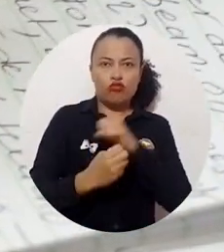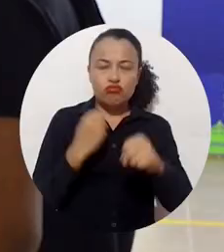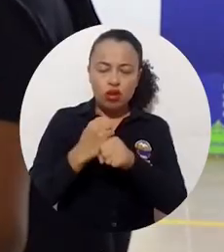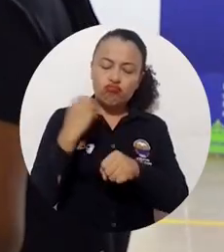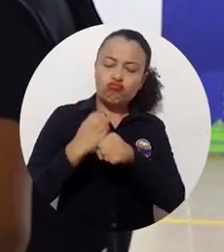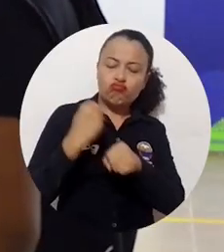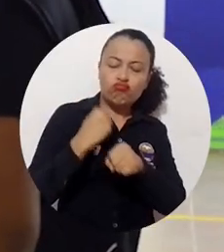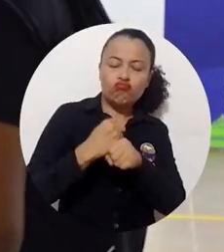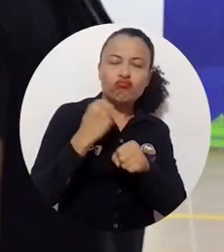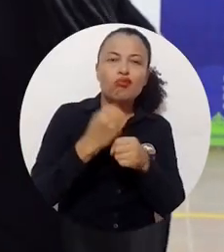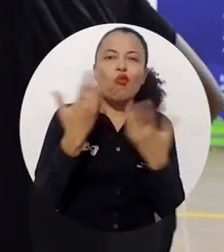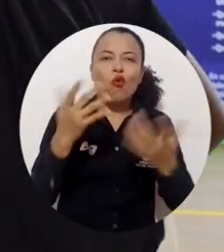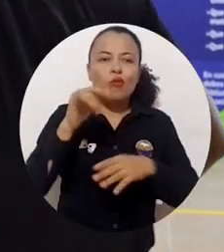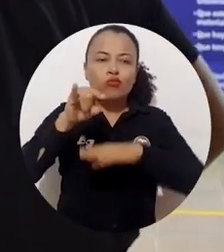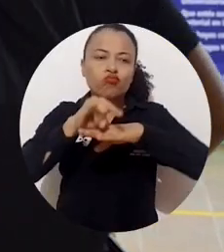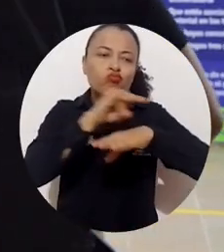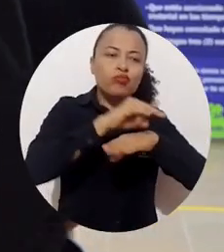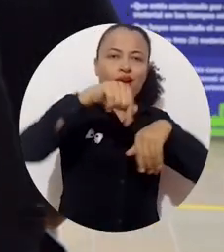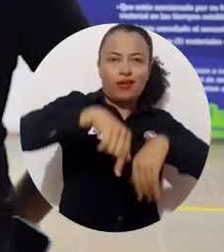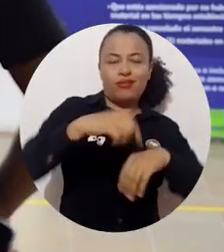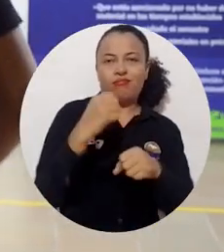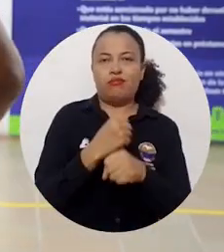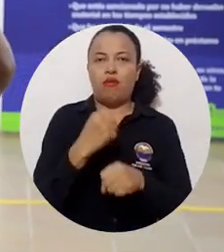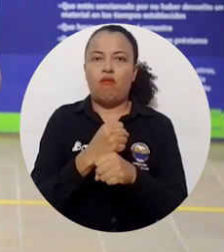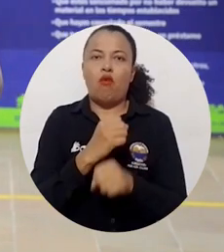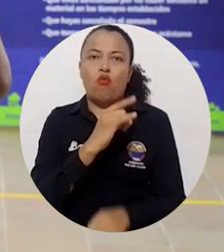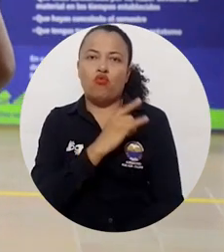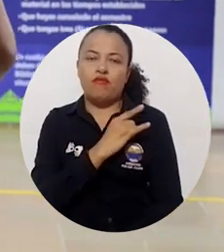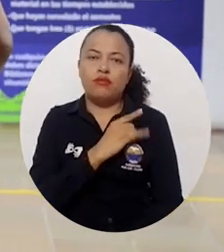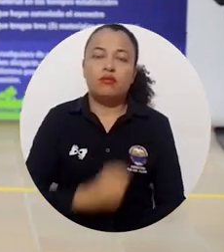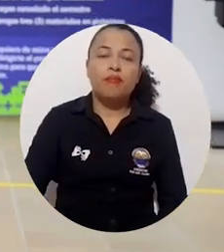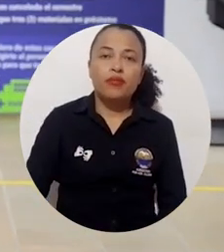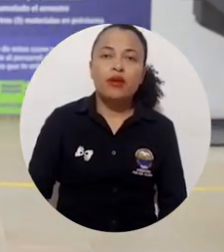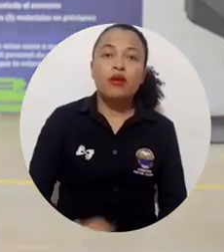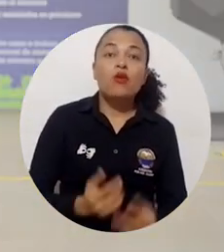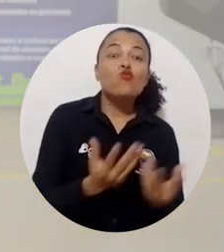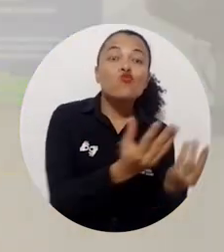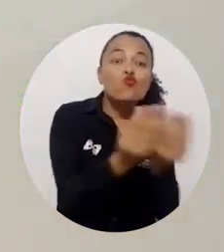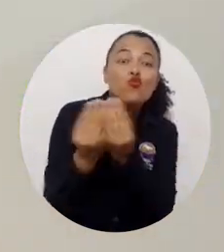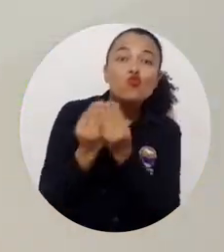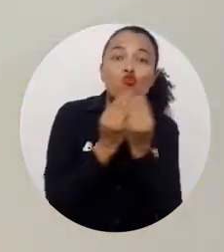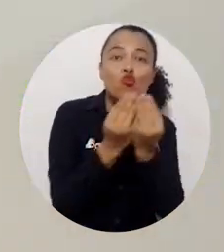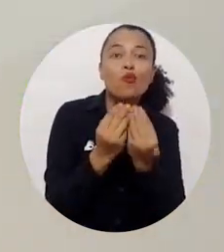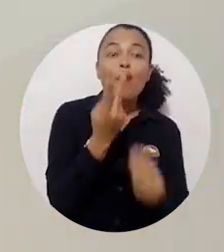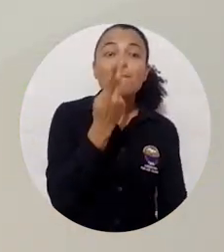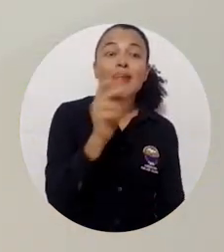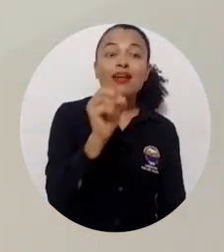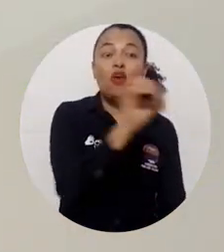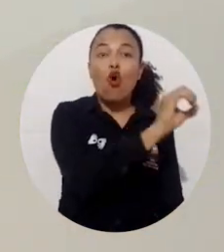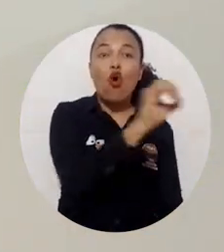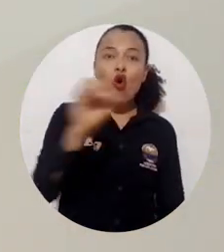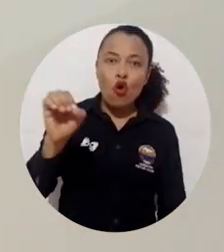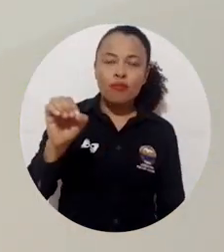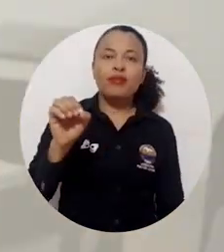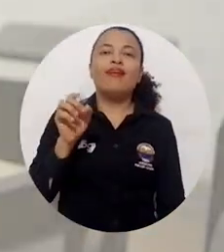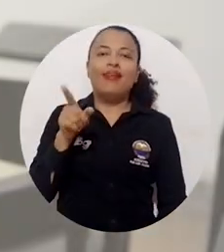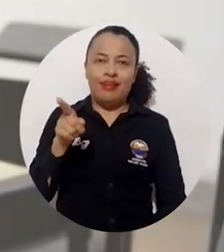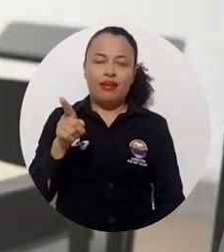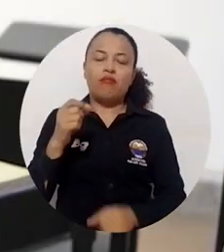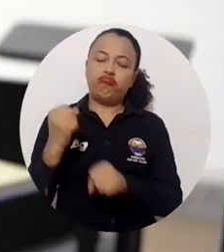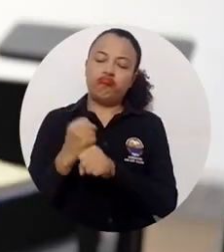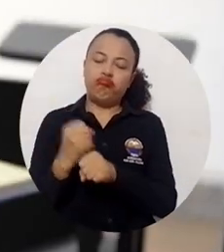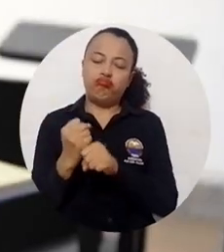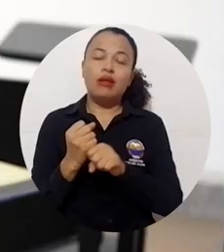2 años asumir el reto de desempeñarse como una de las mujeres conserjes de la institución, dentro de un grupo integrado por 20